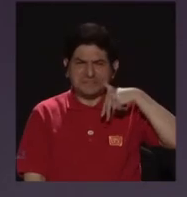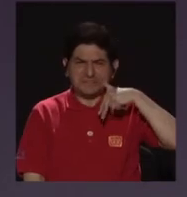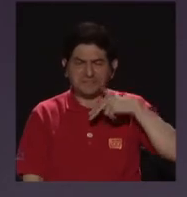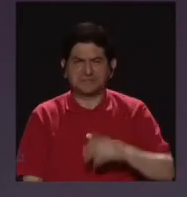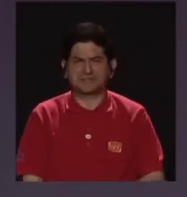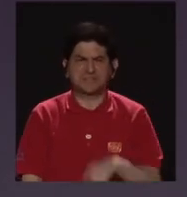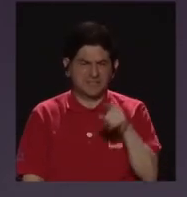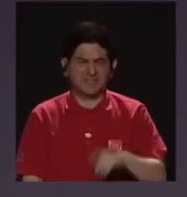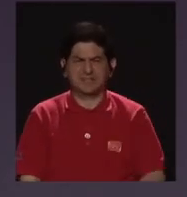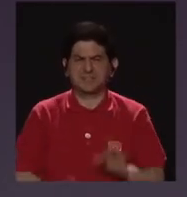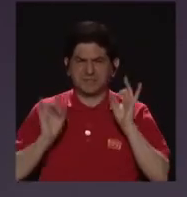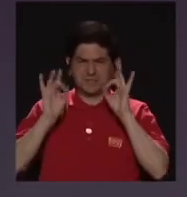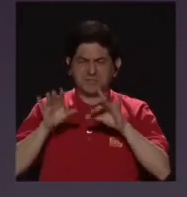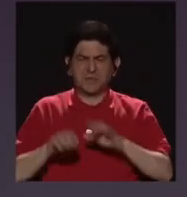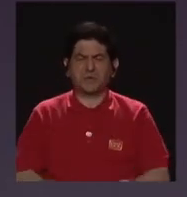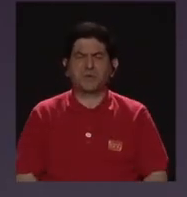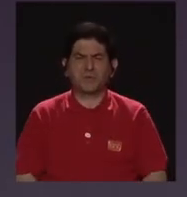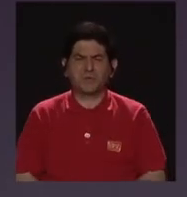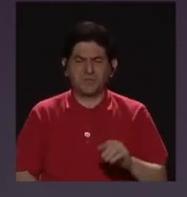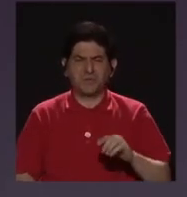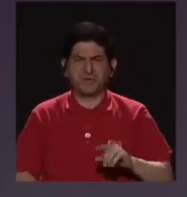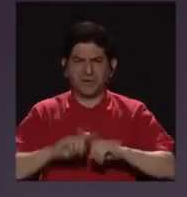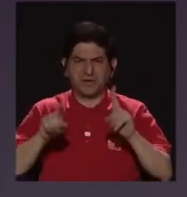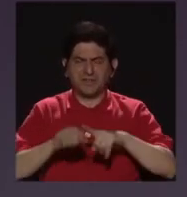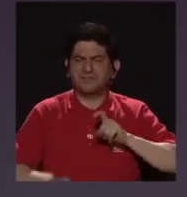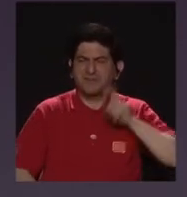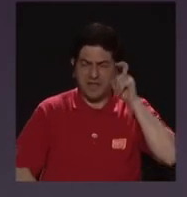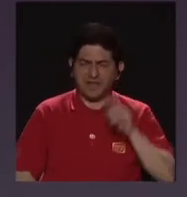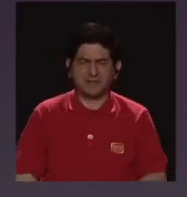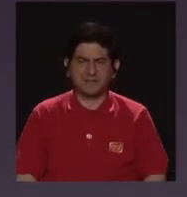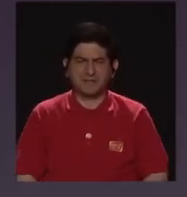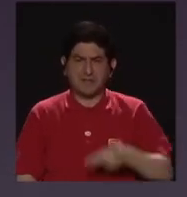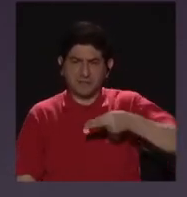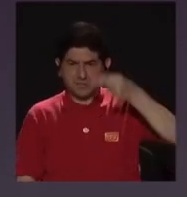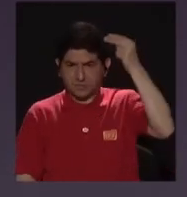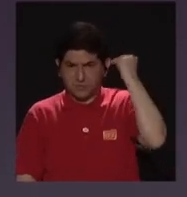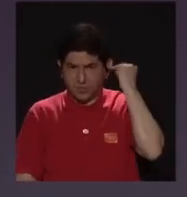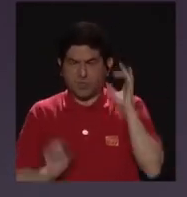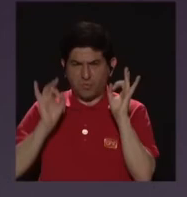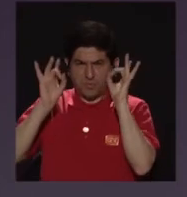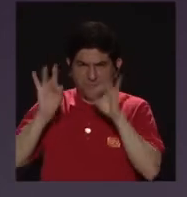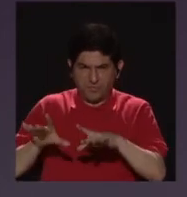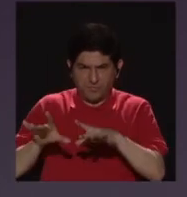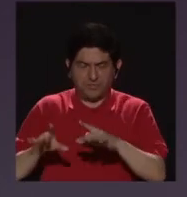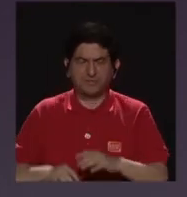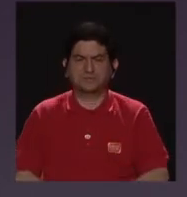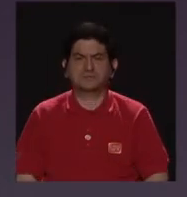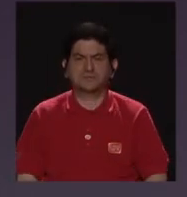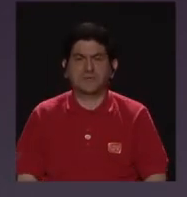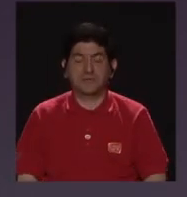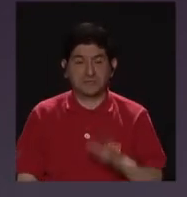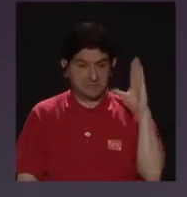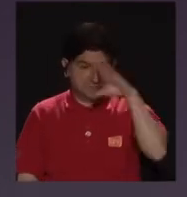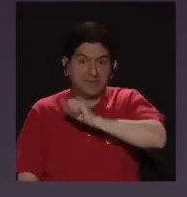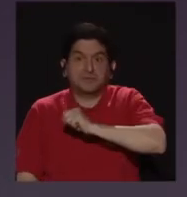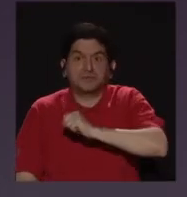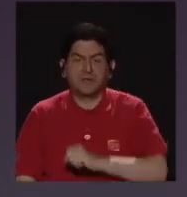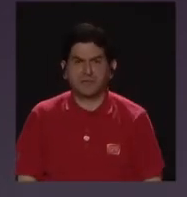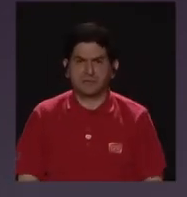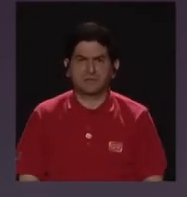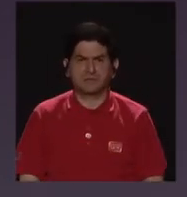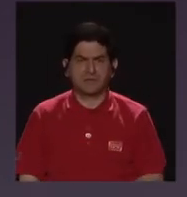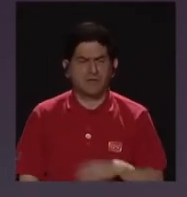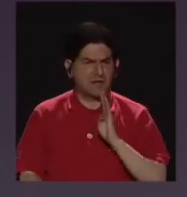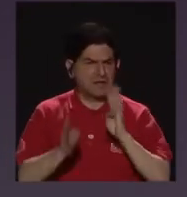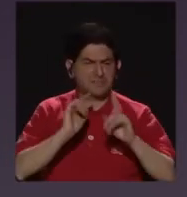y muy sexista muy homofóbica y esto es algo que se nota y si se habla con